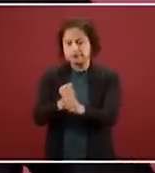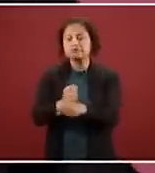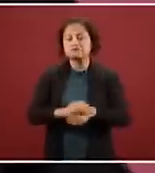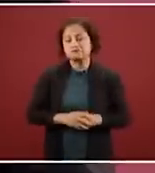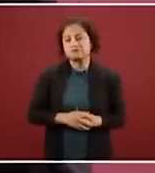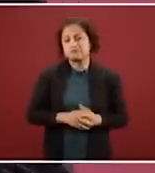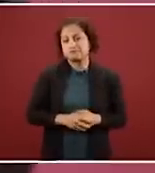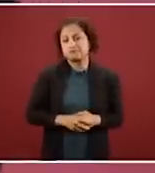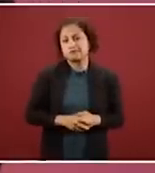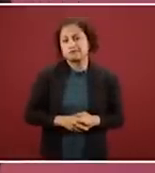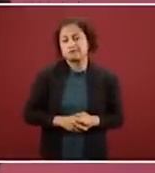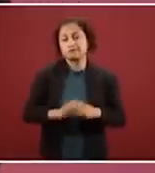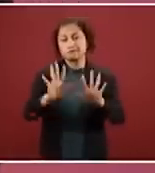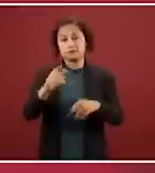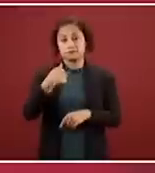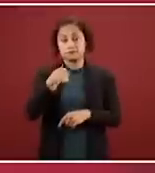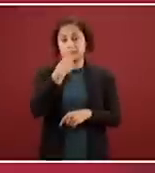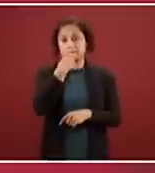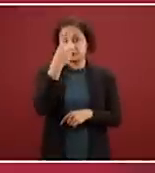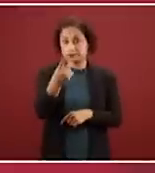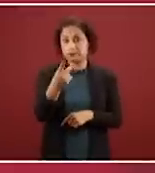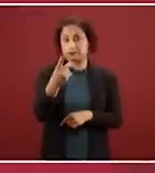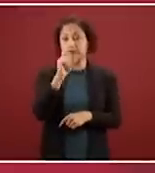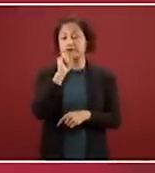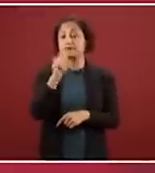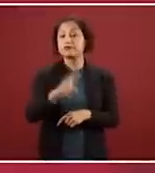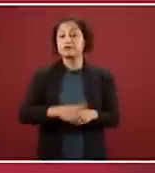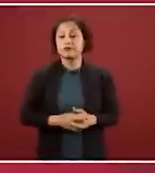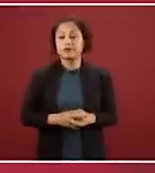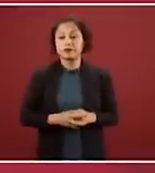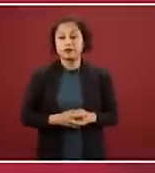Quiero también decir de que